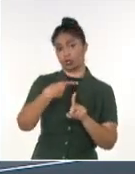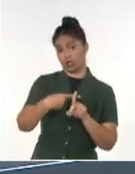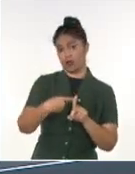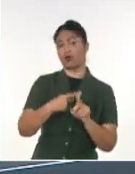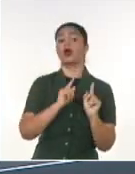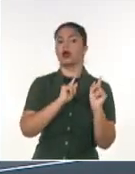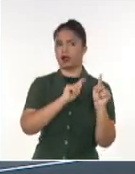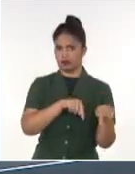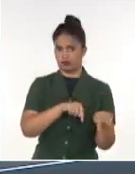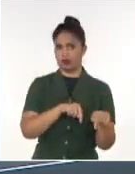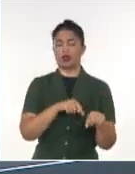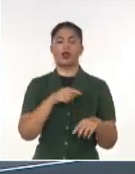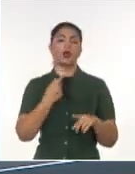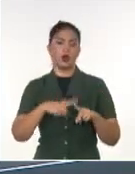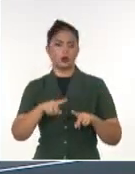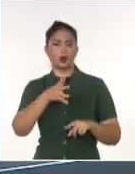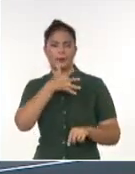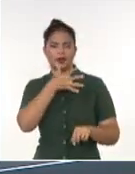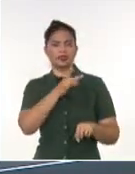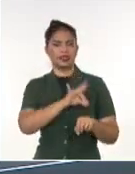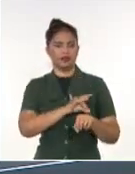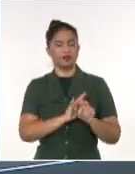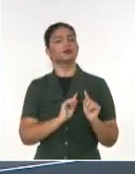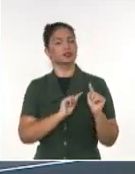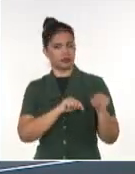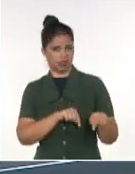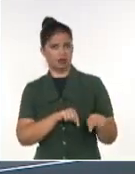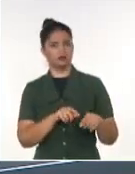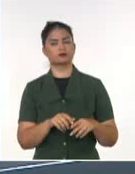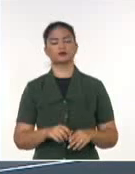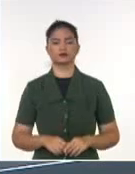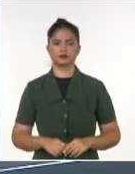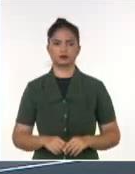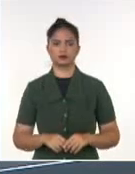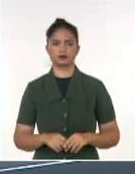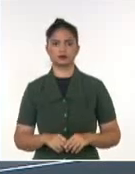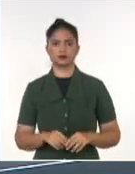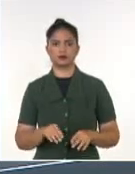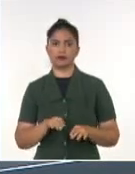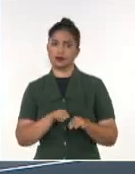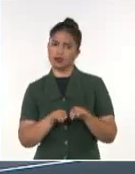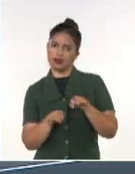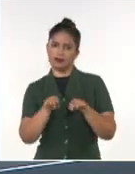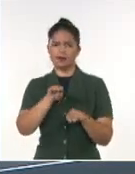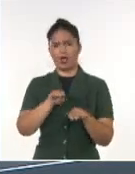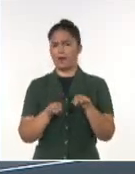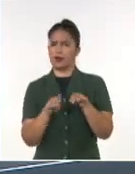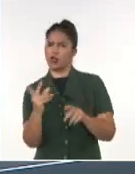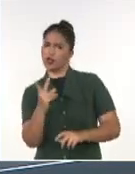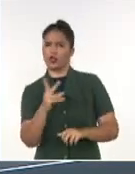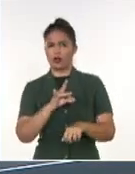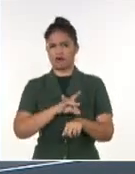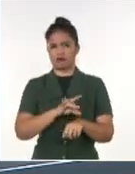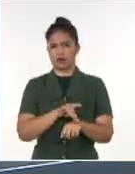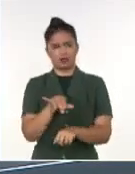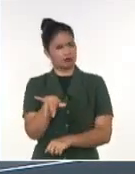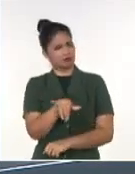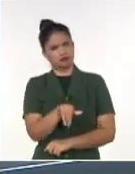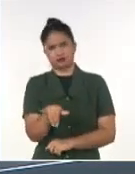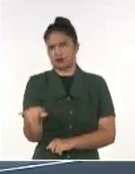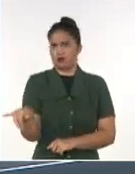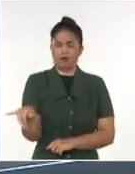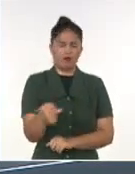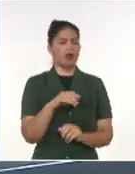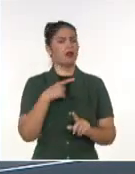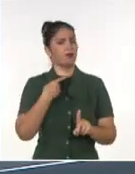que tenemos hoy de Oropuche está. Y concomita con el dengue. O sea, son dos arboviroses que en estos momentos nos están afectando.